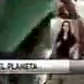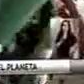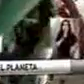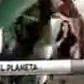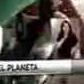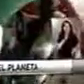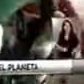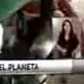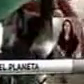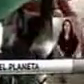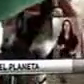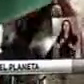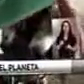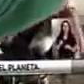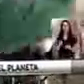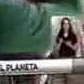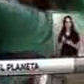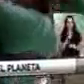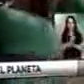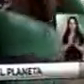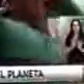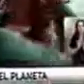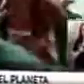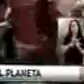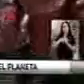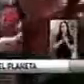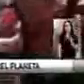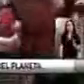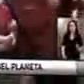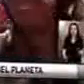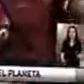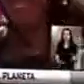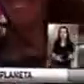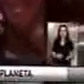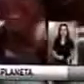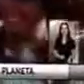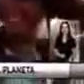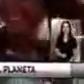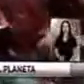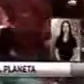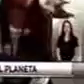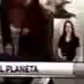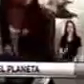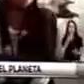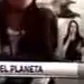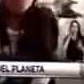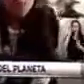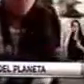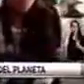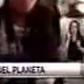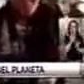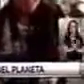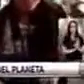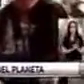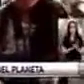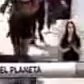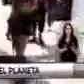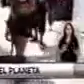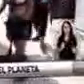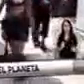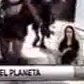esto supuestamente me va a proteger de las caídas a 300 metros. Sí, para que no te desfigure la cara, por lo menos. Tengo mucho